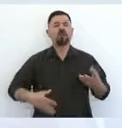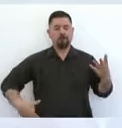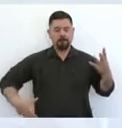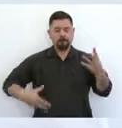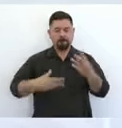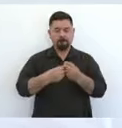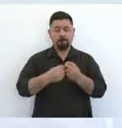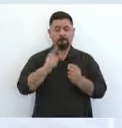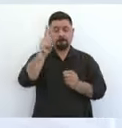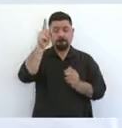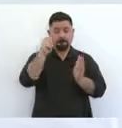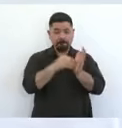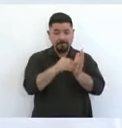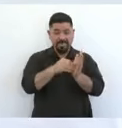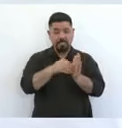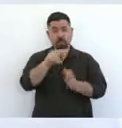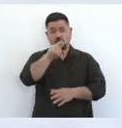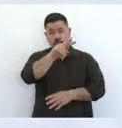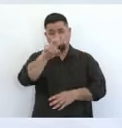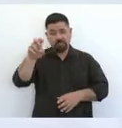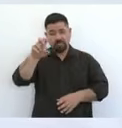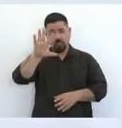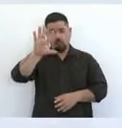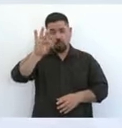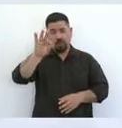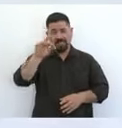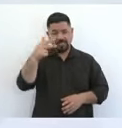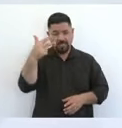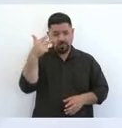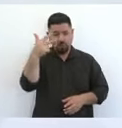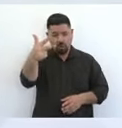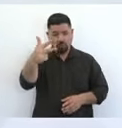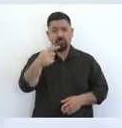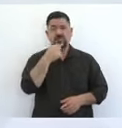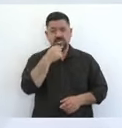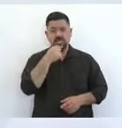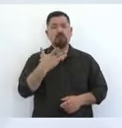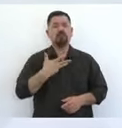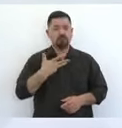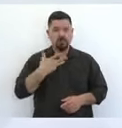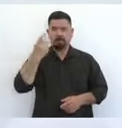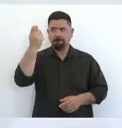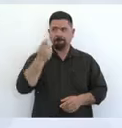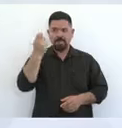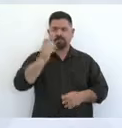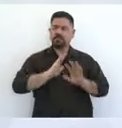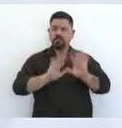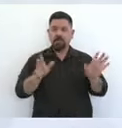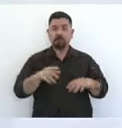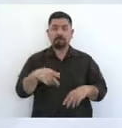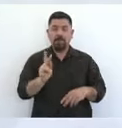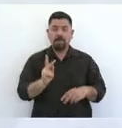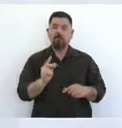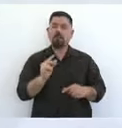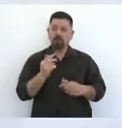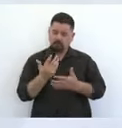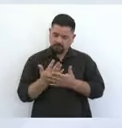1,248 niñas y niños que están recibiendo pensión, pero va a aumentar porque va a ser universal.